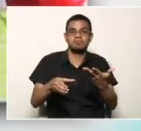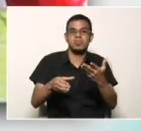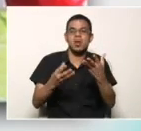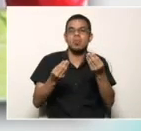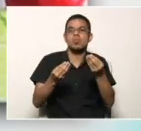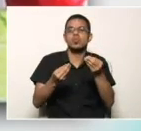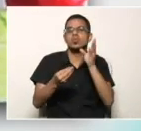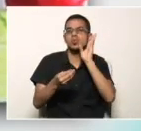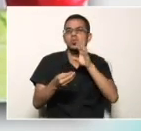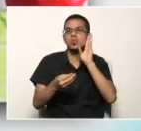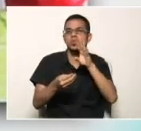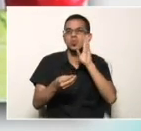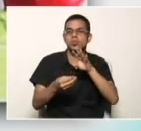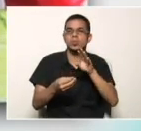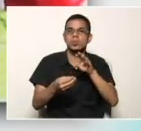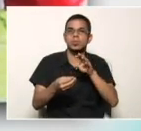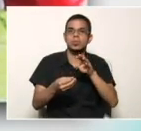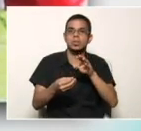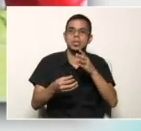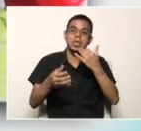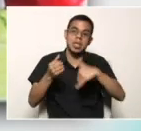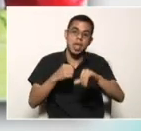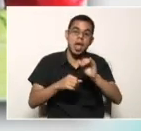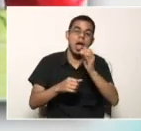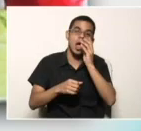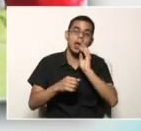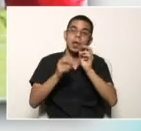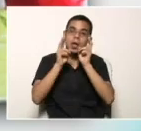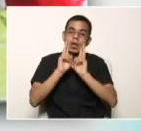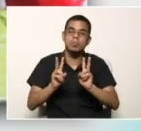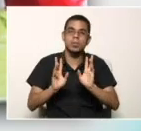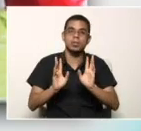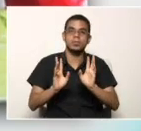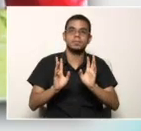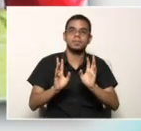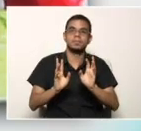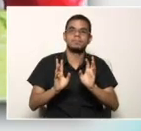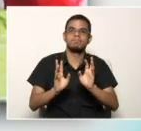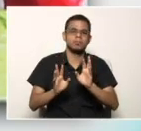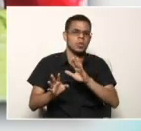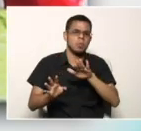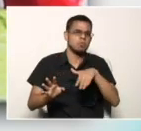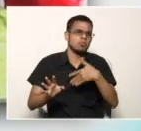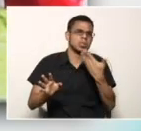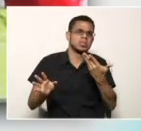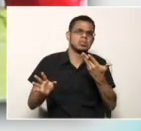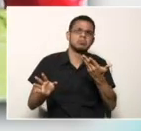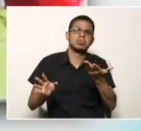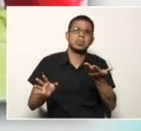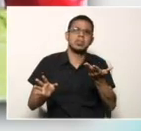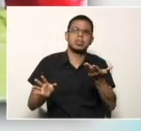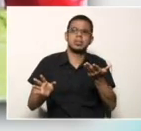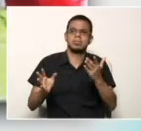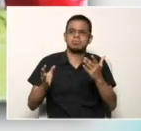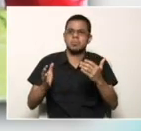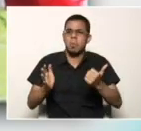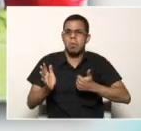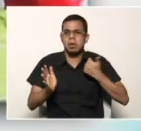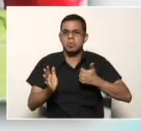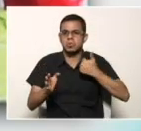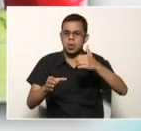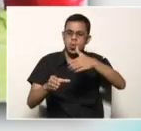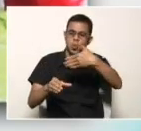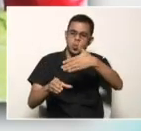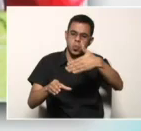mucho polvo y hay que limpiarlo. Se limpia con un cepillo dental que no esté usando y con